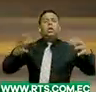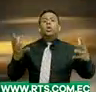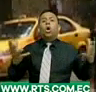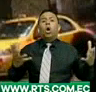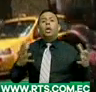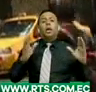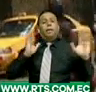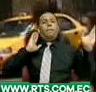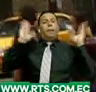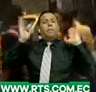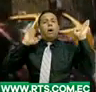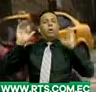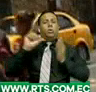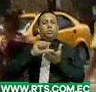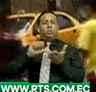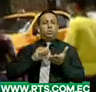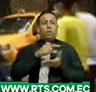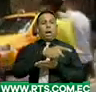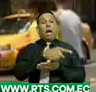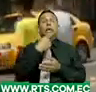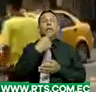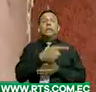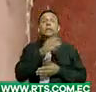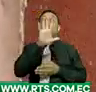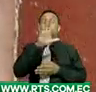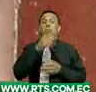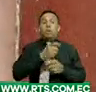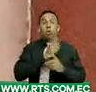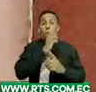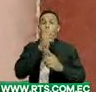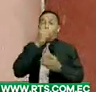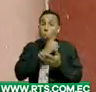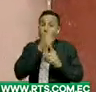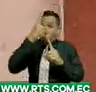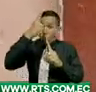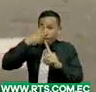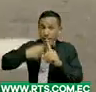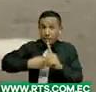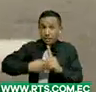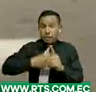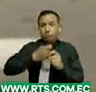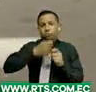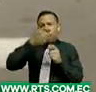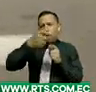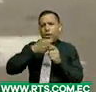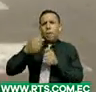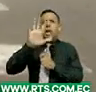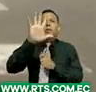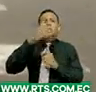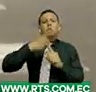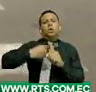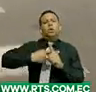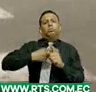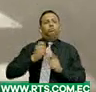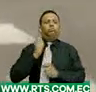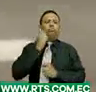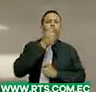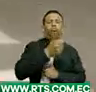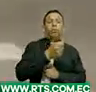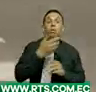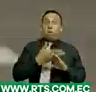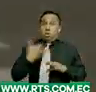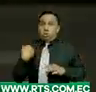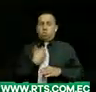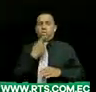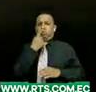allí solo pueden salir 5 carnets de discapacidad al mes para no generar sospechas. Pero al intentar corroborar esto, nos llevamos una sorpresa.